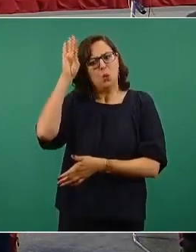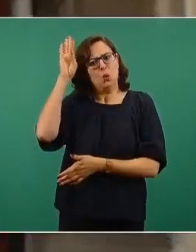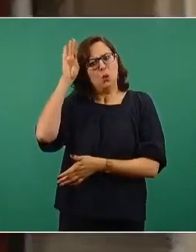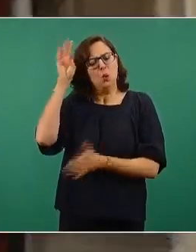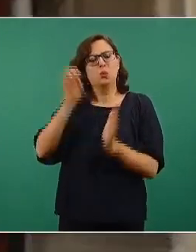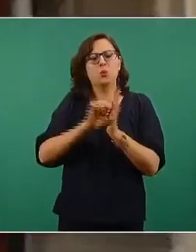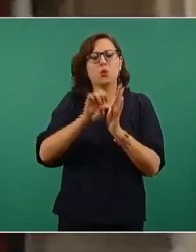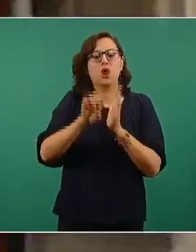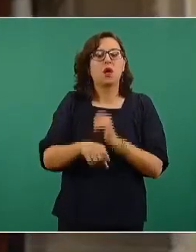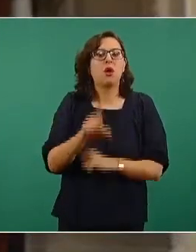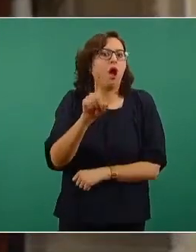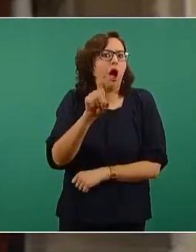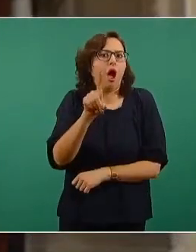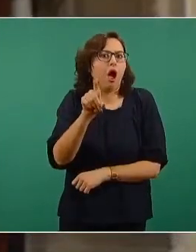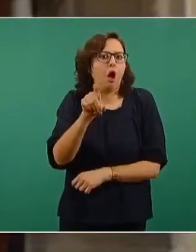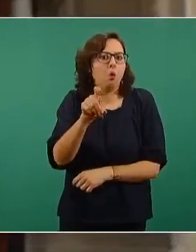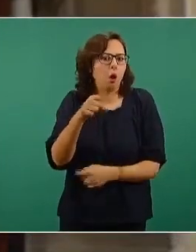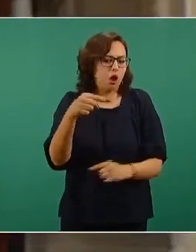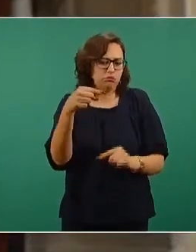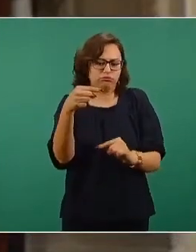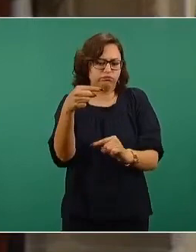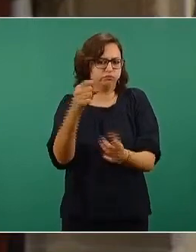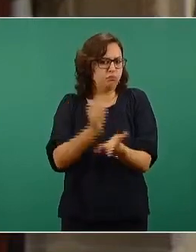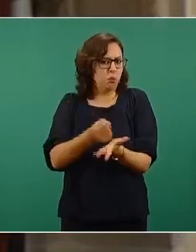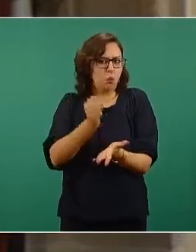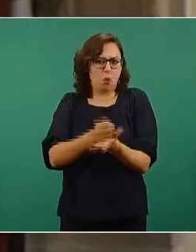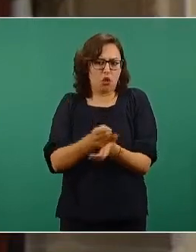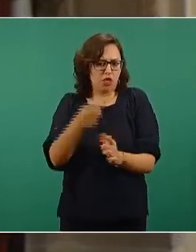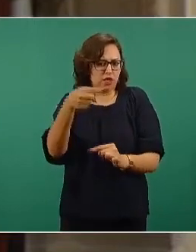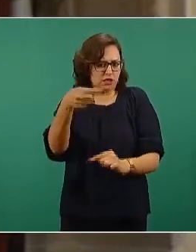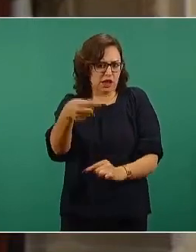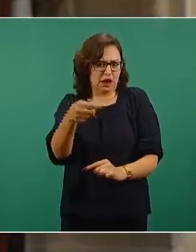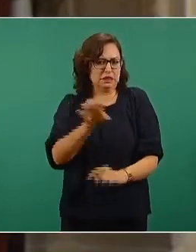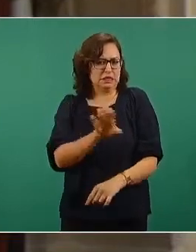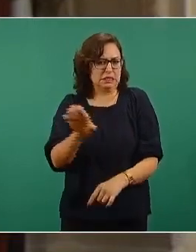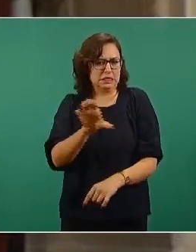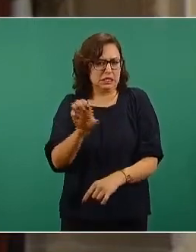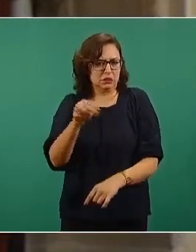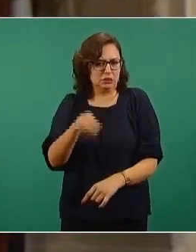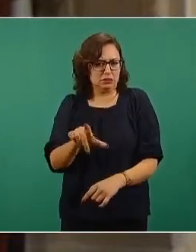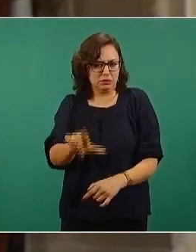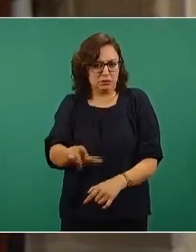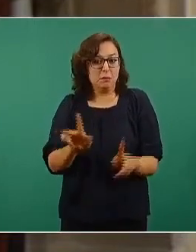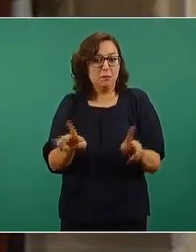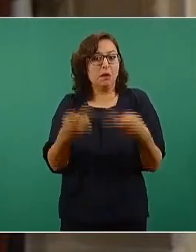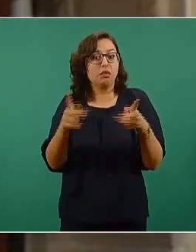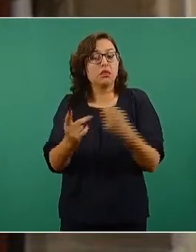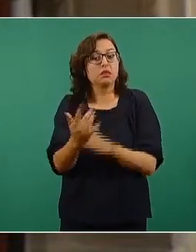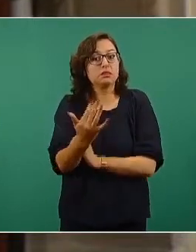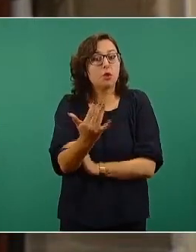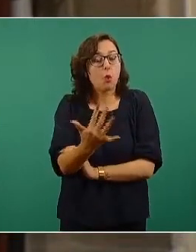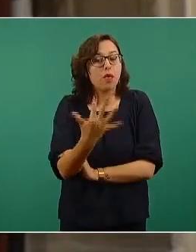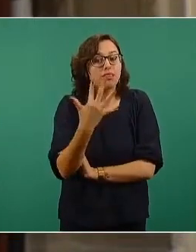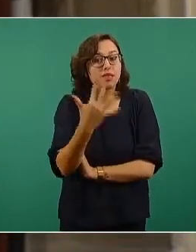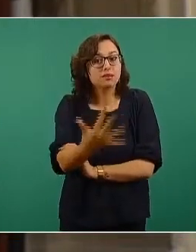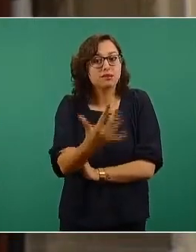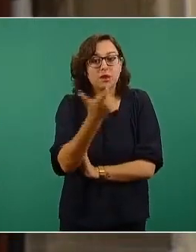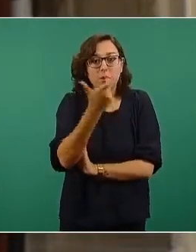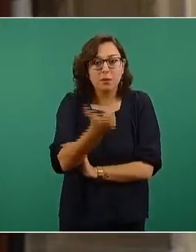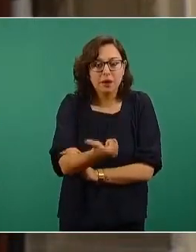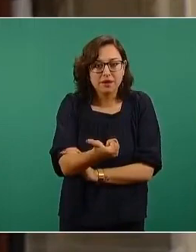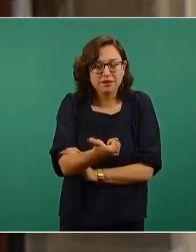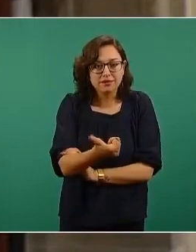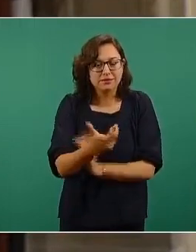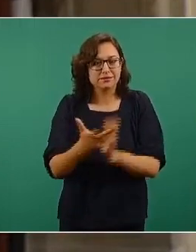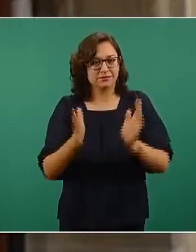agua embotellada, que medio litro de agua, una botella de medio litro de agua, la venden hasta en 55 pesos. Este tema,